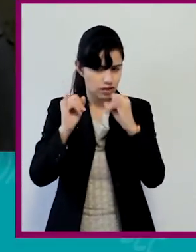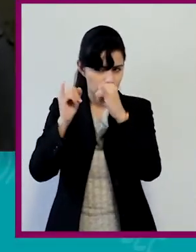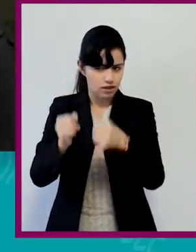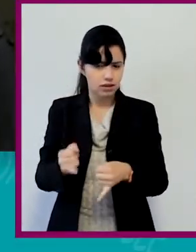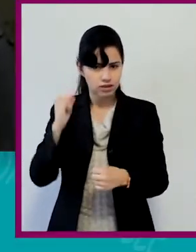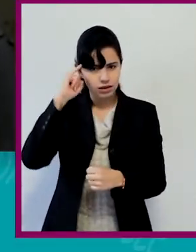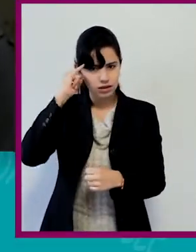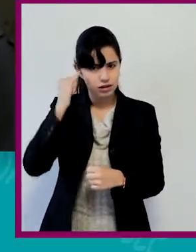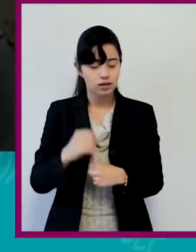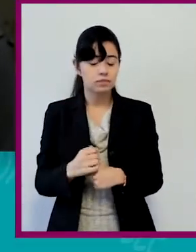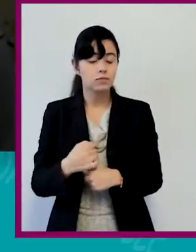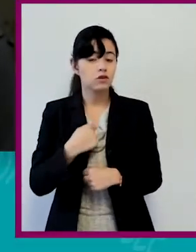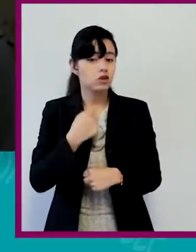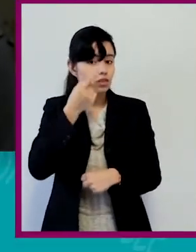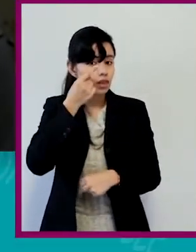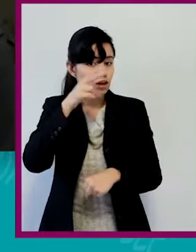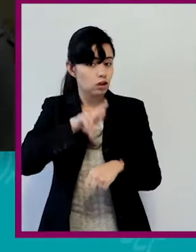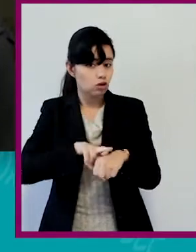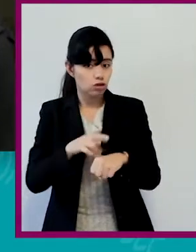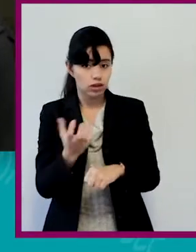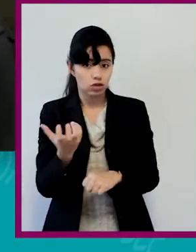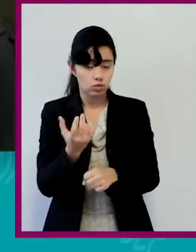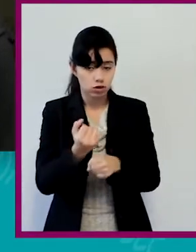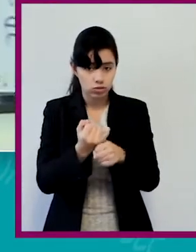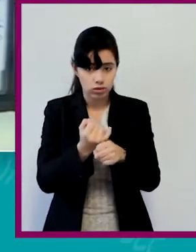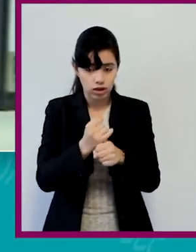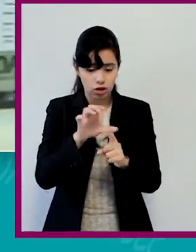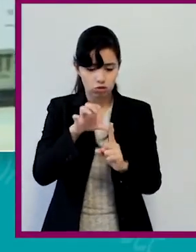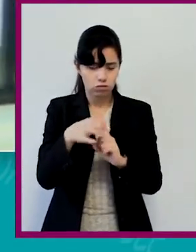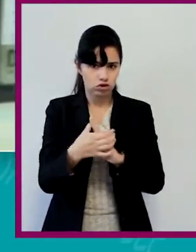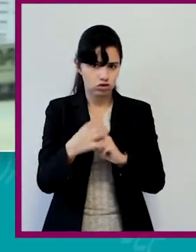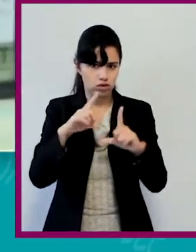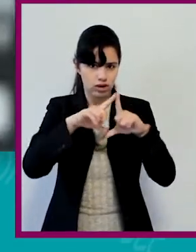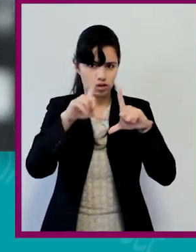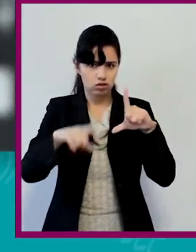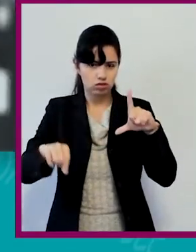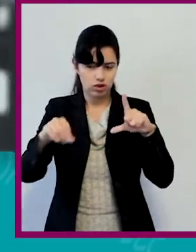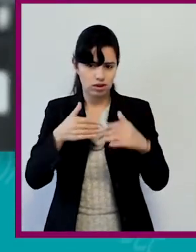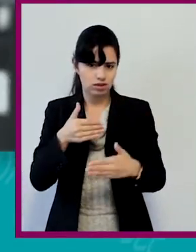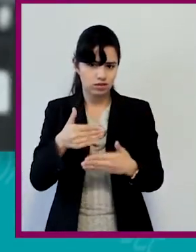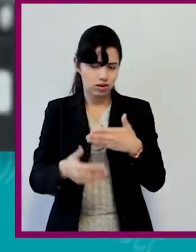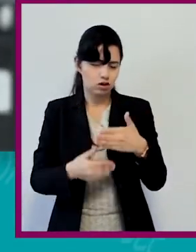investigación en la Comisión Nacional para el Desarrollo de los Pueblos Indígenas.